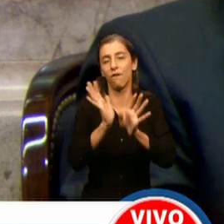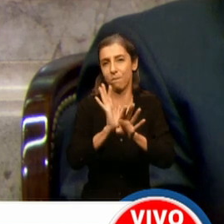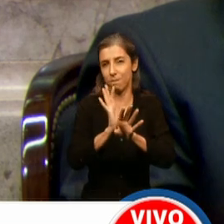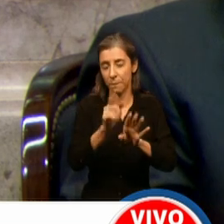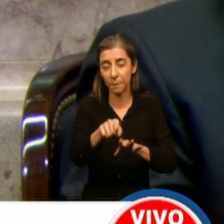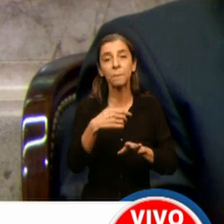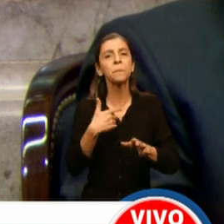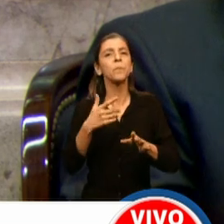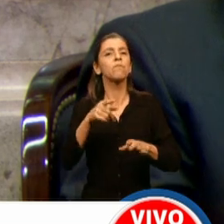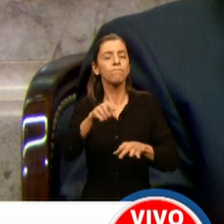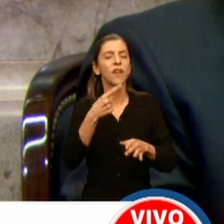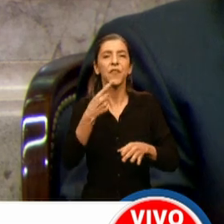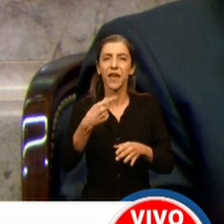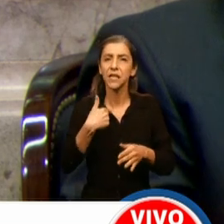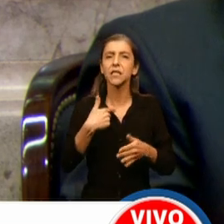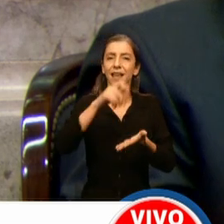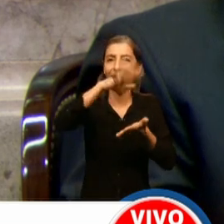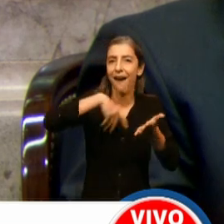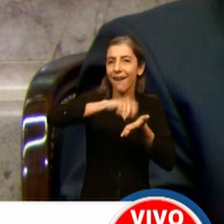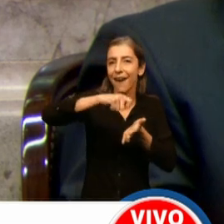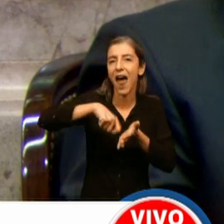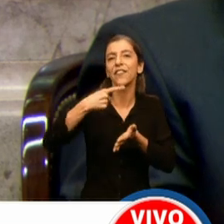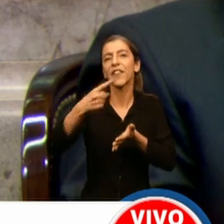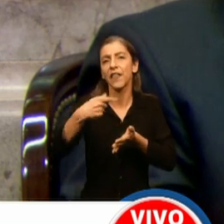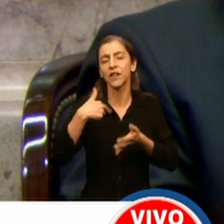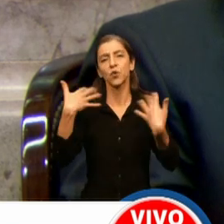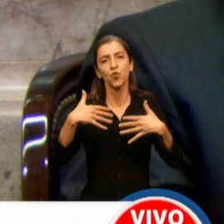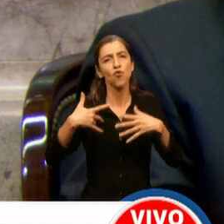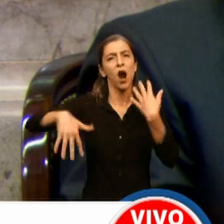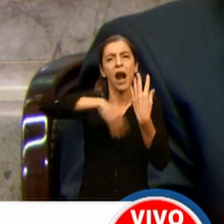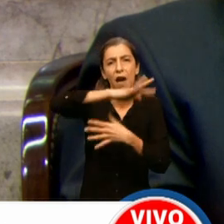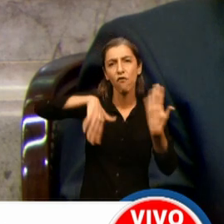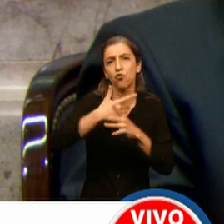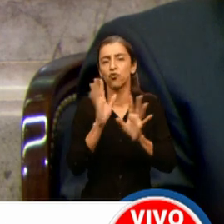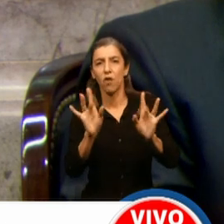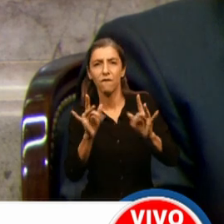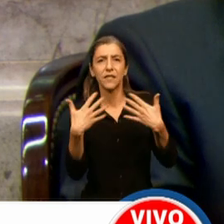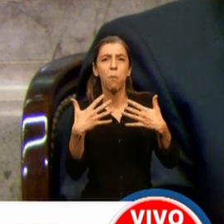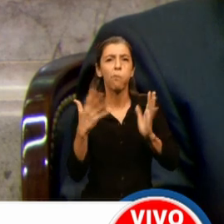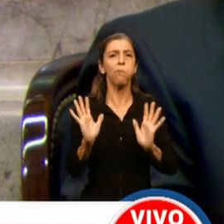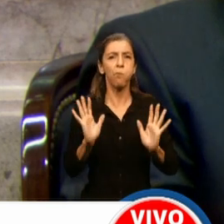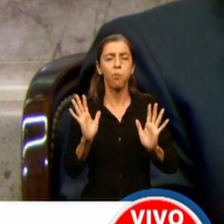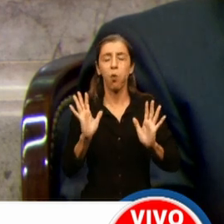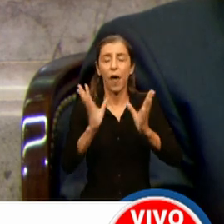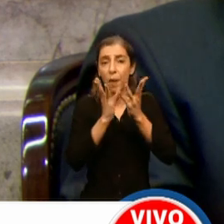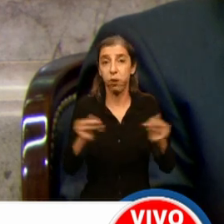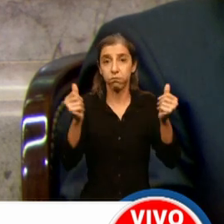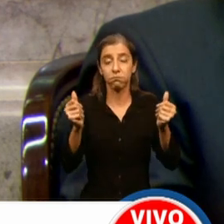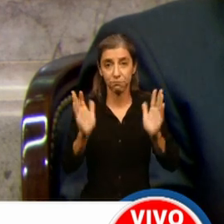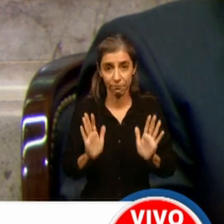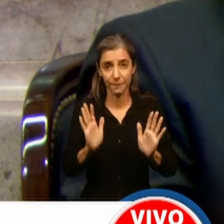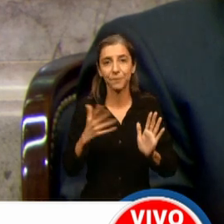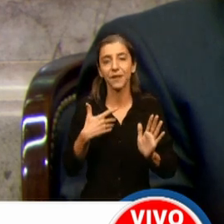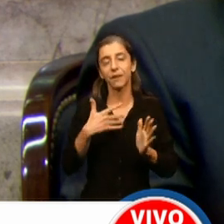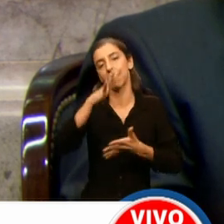la revolución es un vidrio delicado que puede romperse al más leve soplo del viento y hacerse pedazos y su pregunta va es más